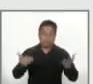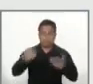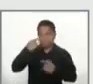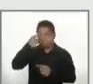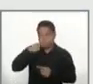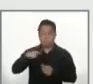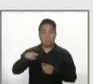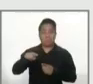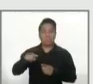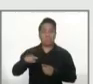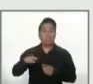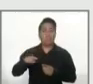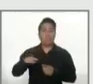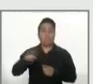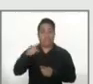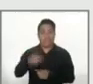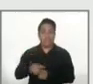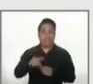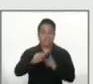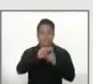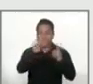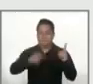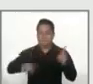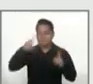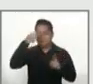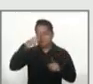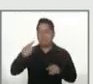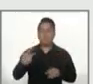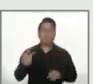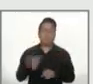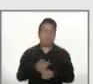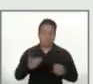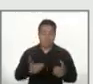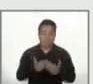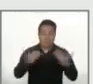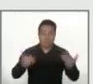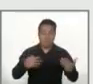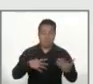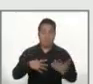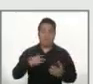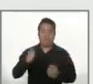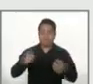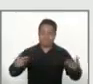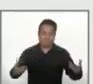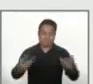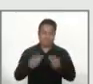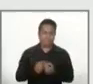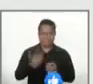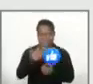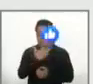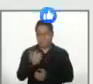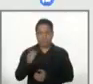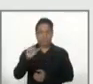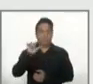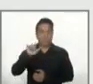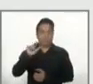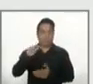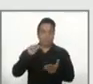al panorama en nuestro país, en esta jornada se reporta un total acumulado de